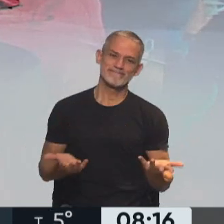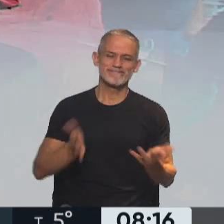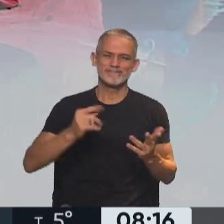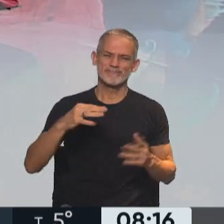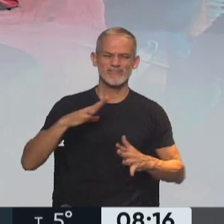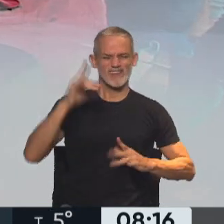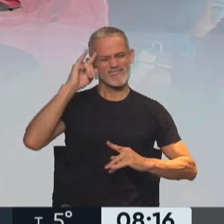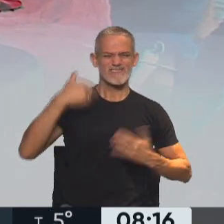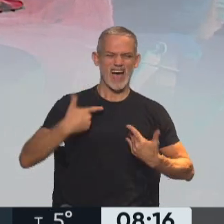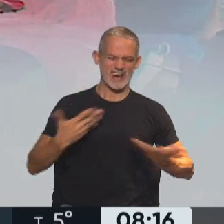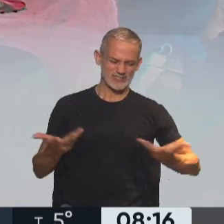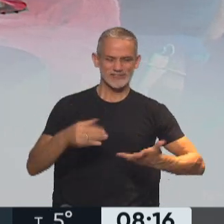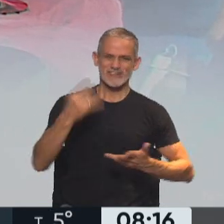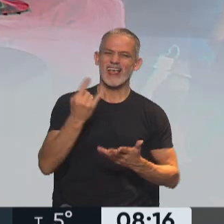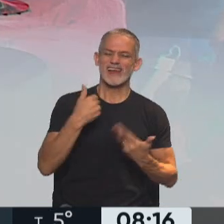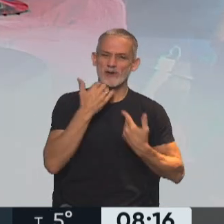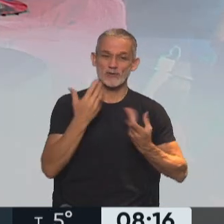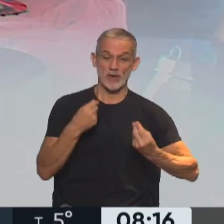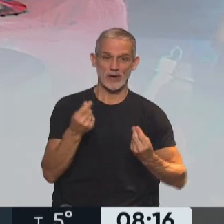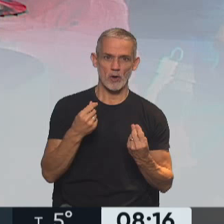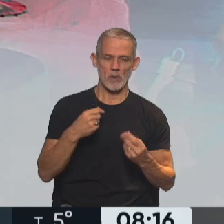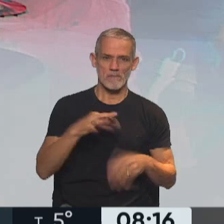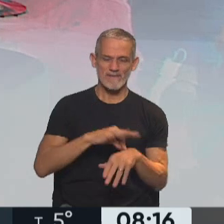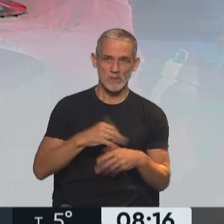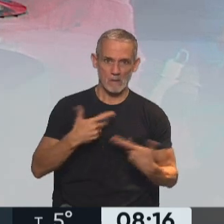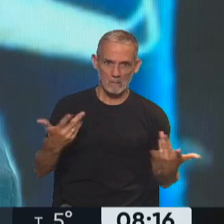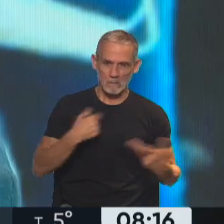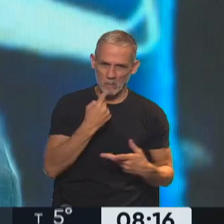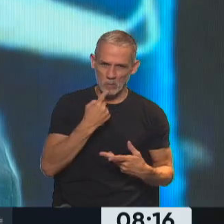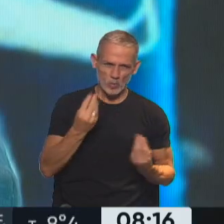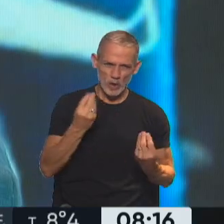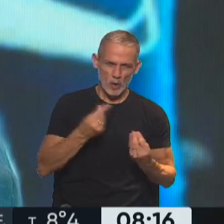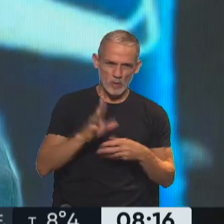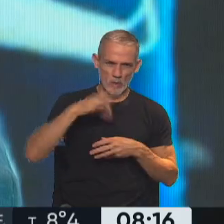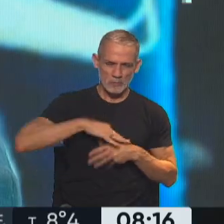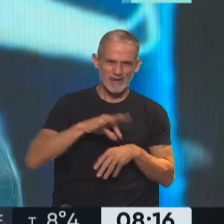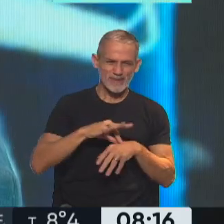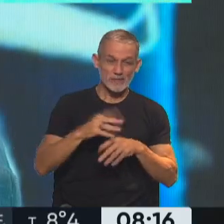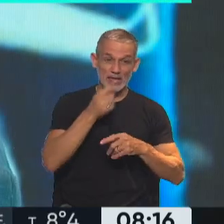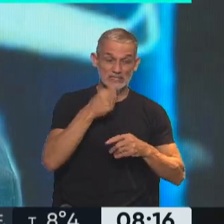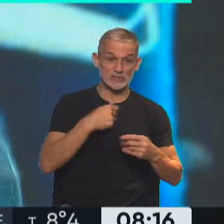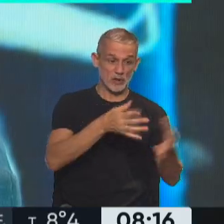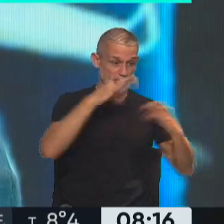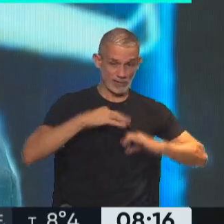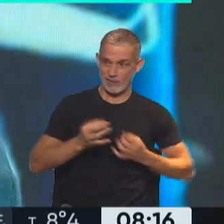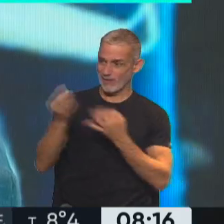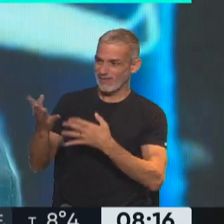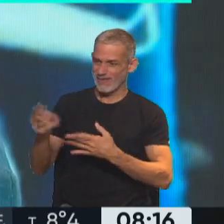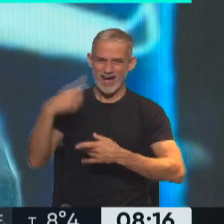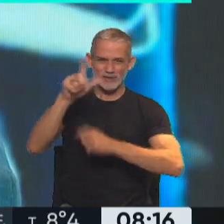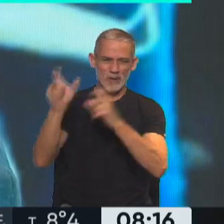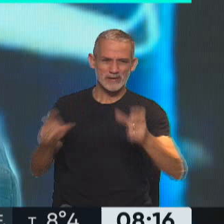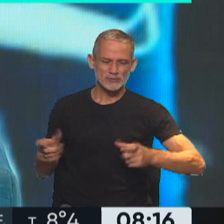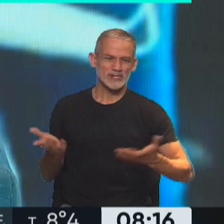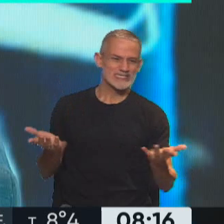falsa percepción de riesgo. Nadie sabe muy bien cómo va a cursar la enfermedad, qué riesgo hay de transmitir esto a otras personas, a